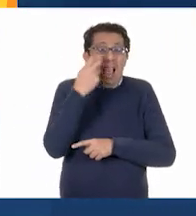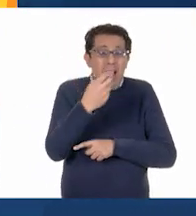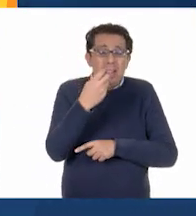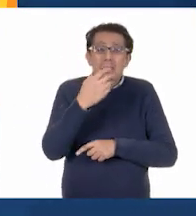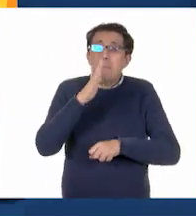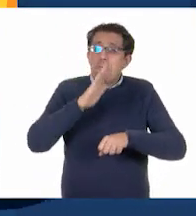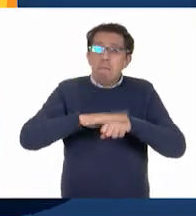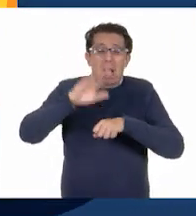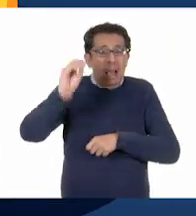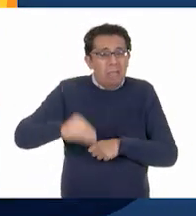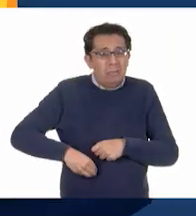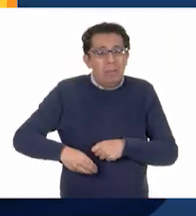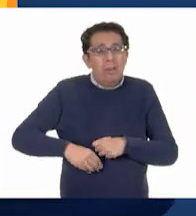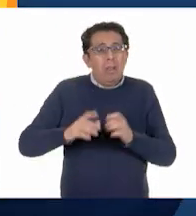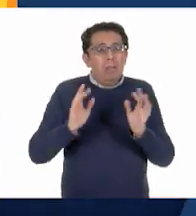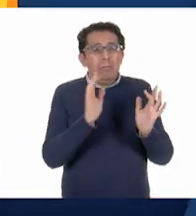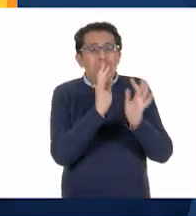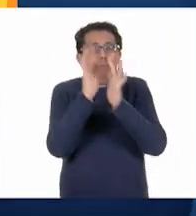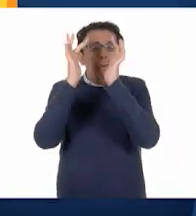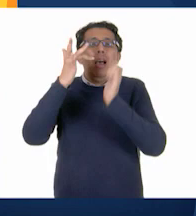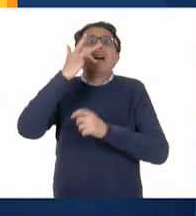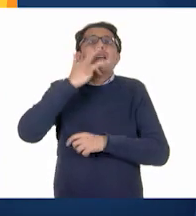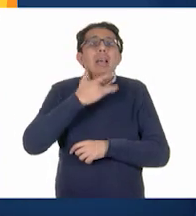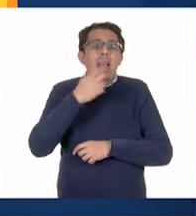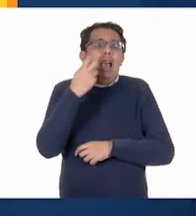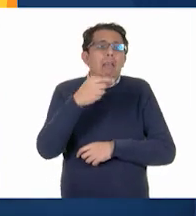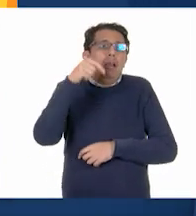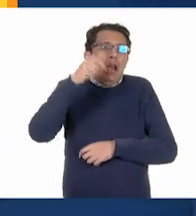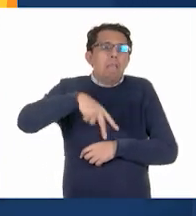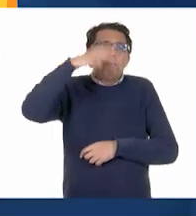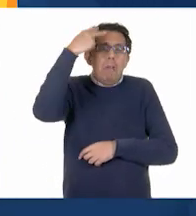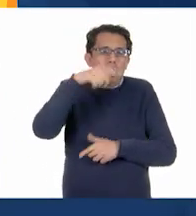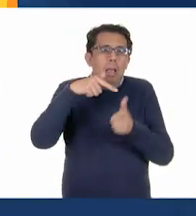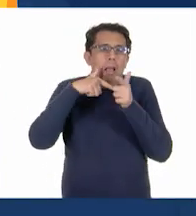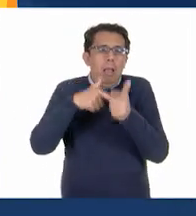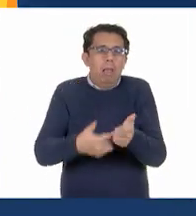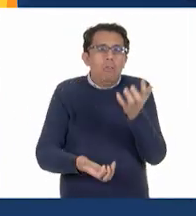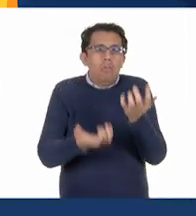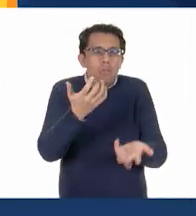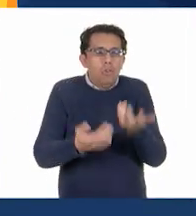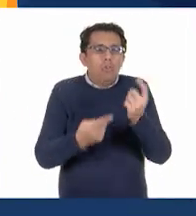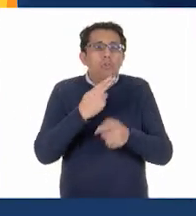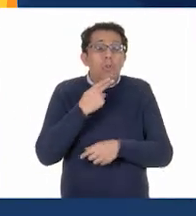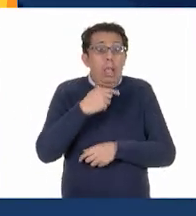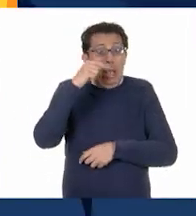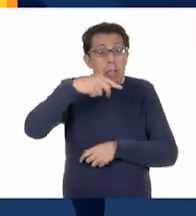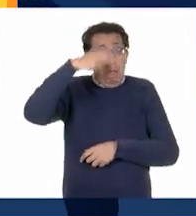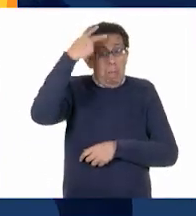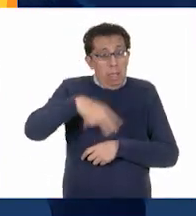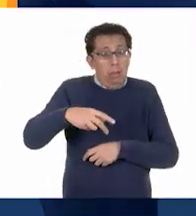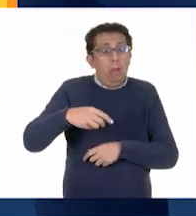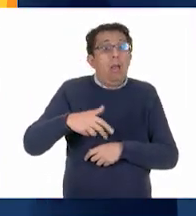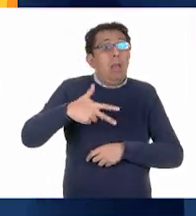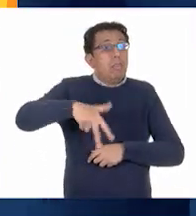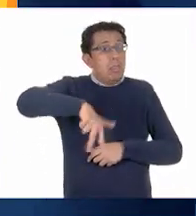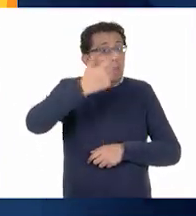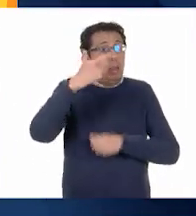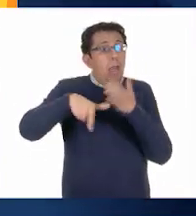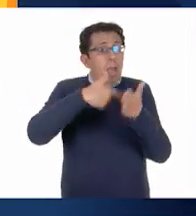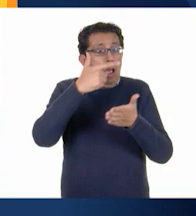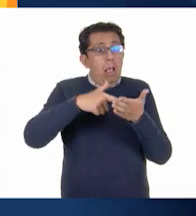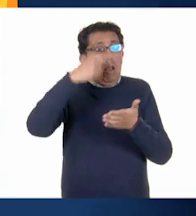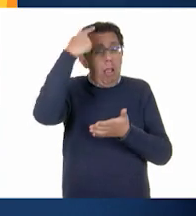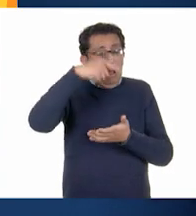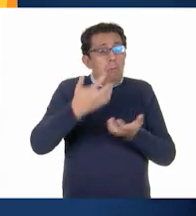invernadero, siguen siendo la fuente principal de energía en México. México ocupa el 13º lugar en emisiones de estos gases y compuestos. Al